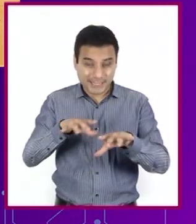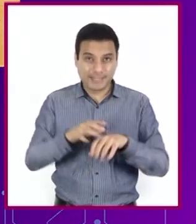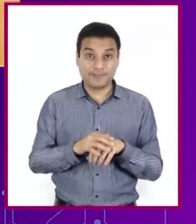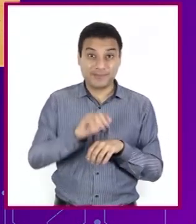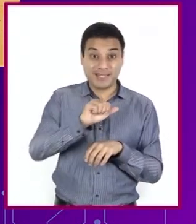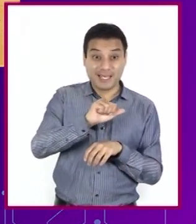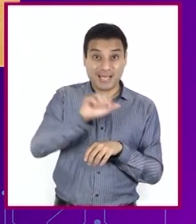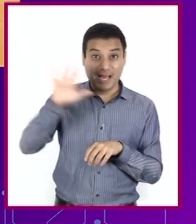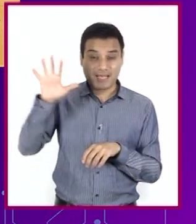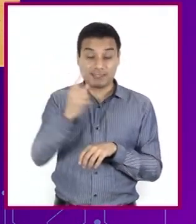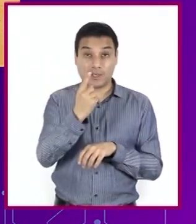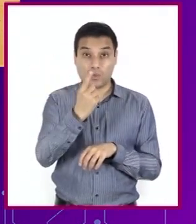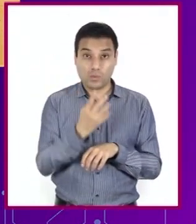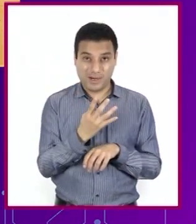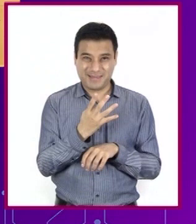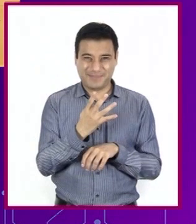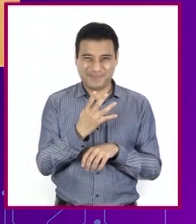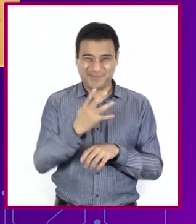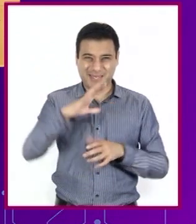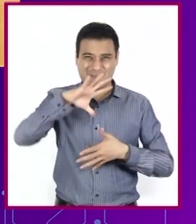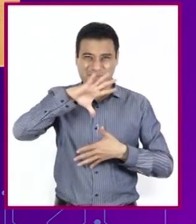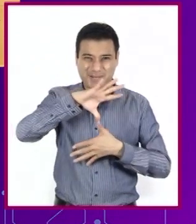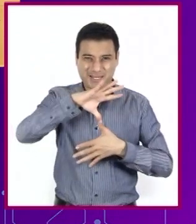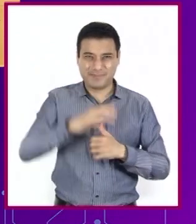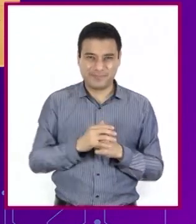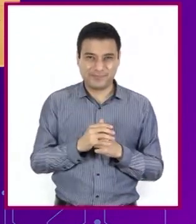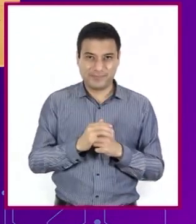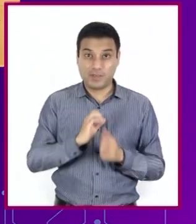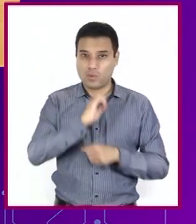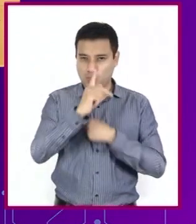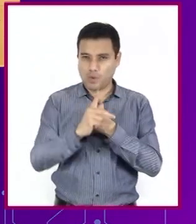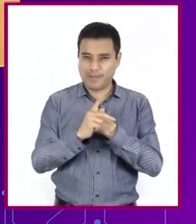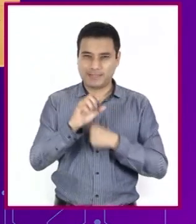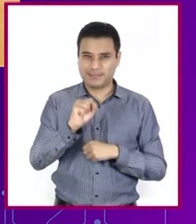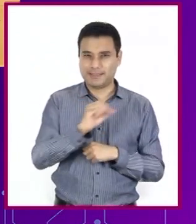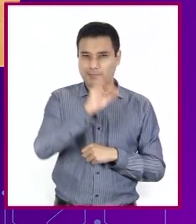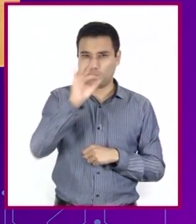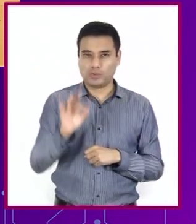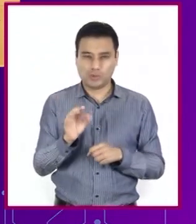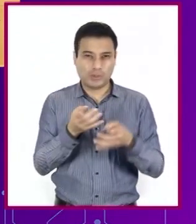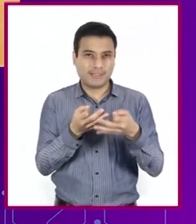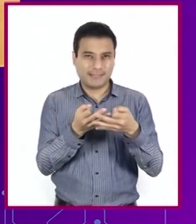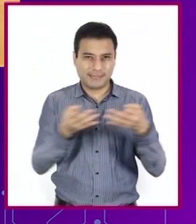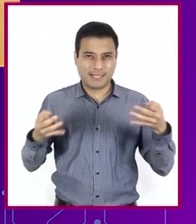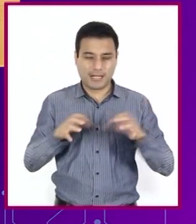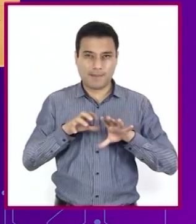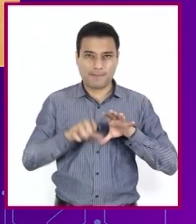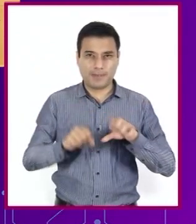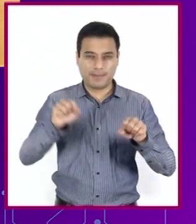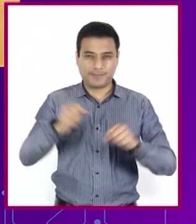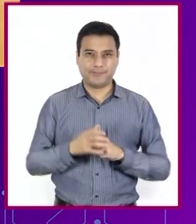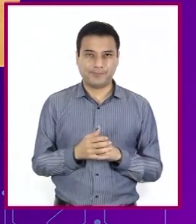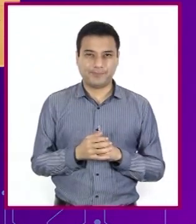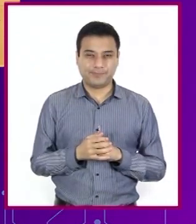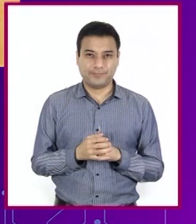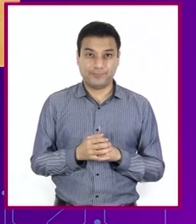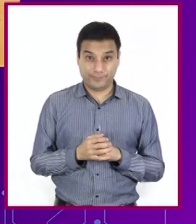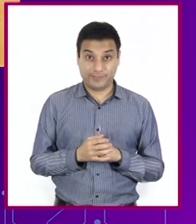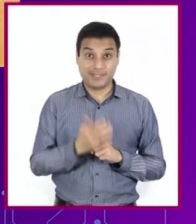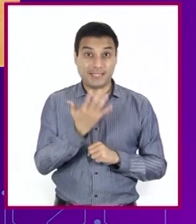Asia y la cuarta parte de América. Están con Europa el 60% de las tierras emergidas y sobre estas tierras